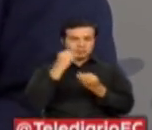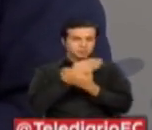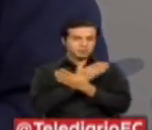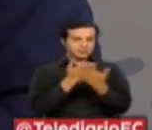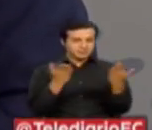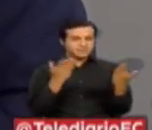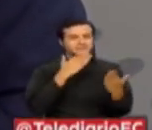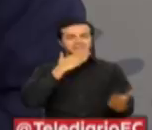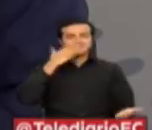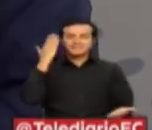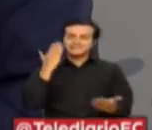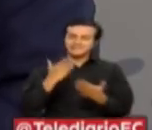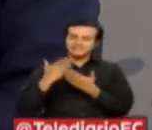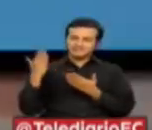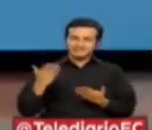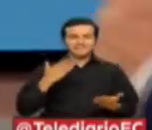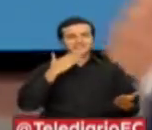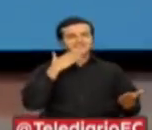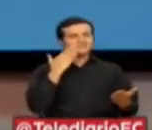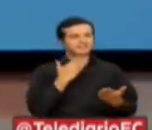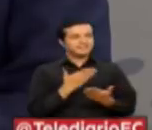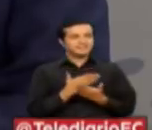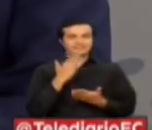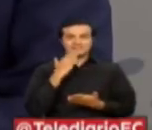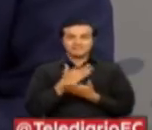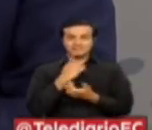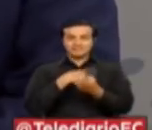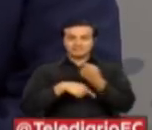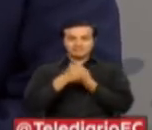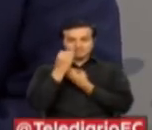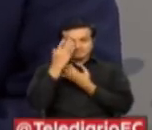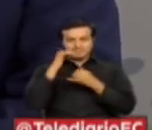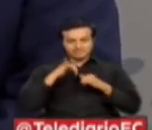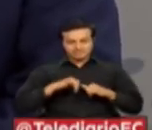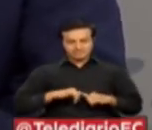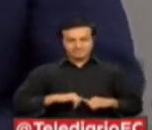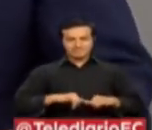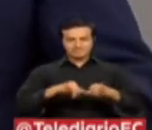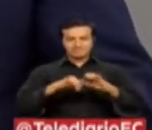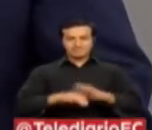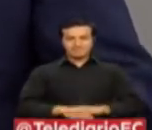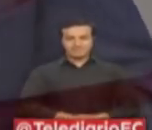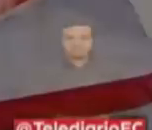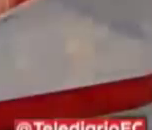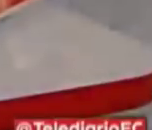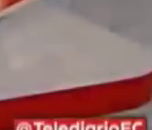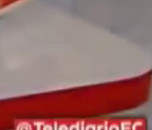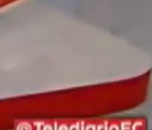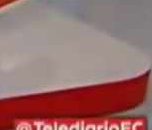Impresión. Gracias por estar aquí. Gracias, Eduardo. Hacemos un brevísimo corte, regresamos con más en un instante.